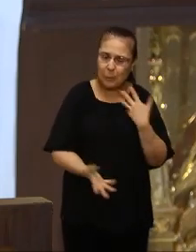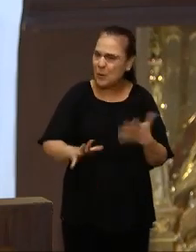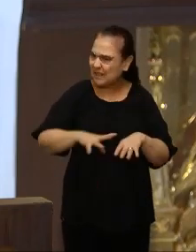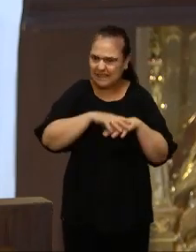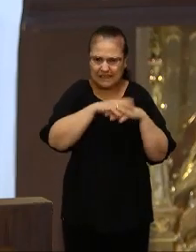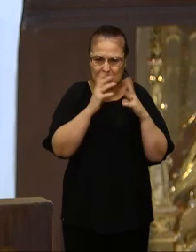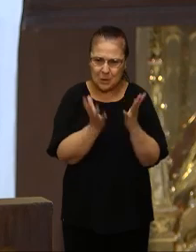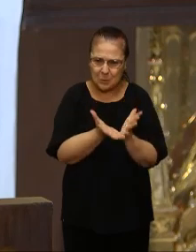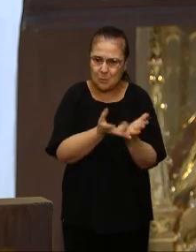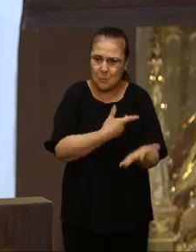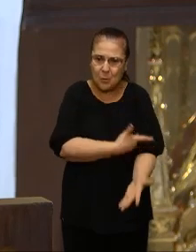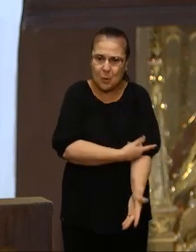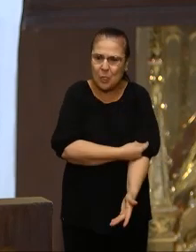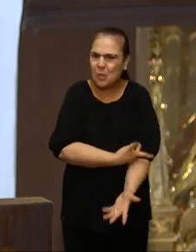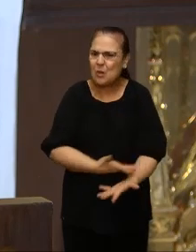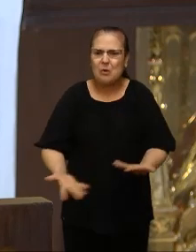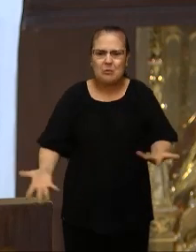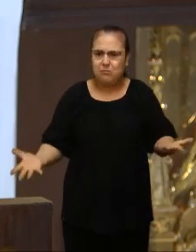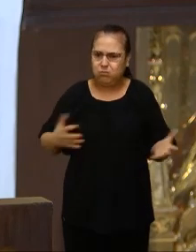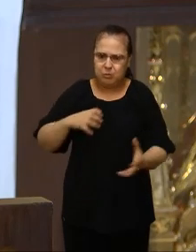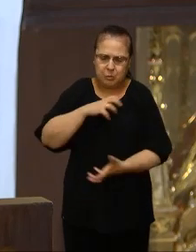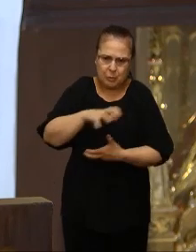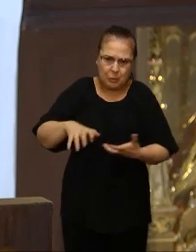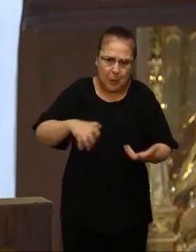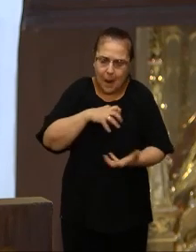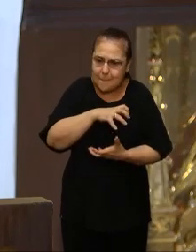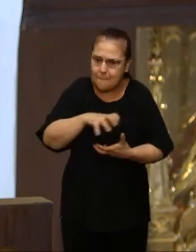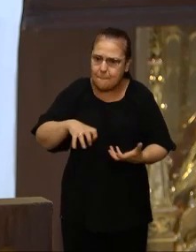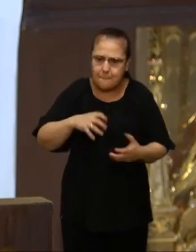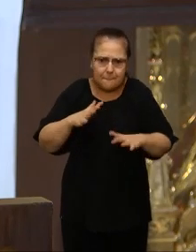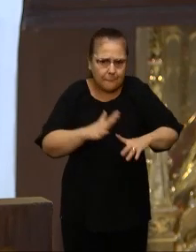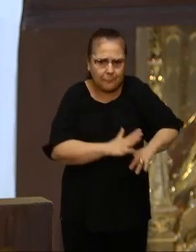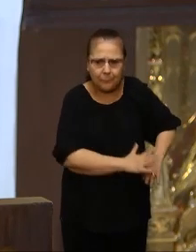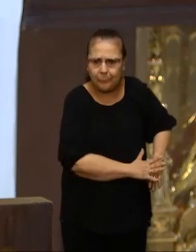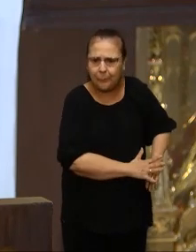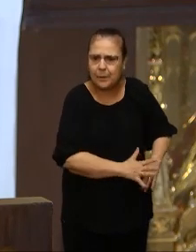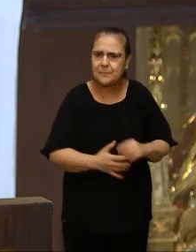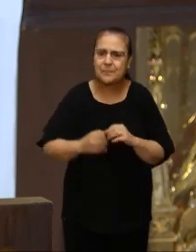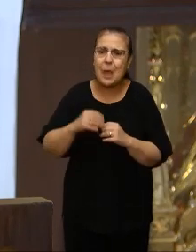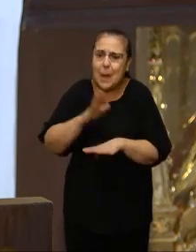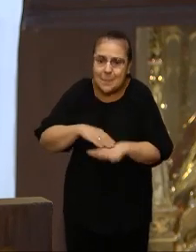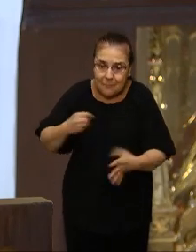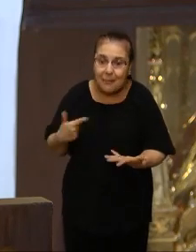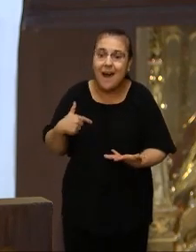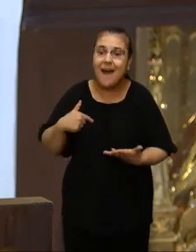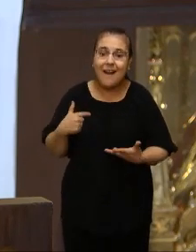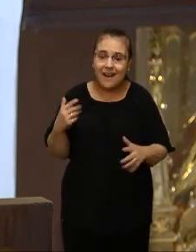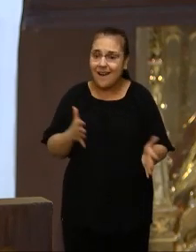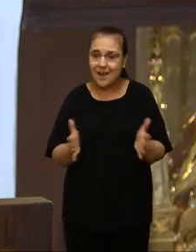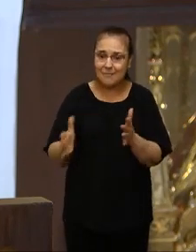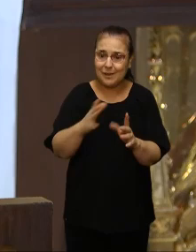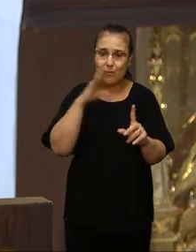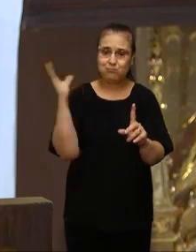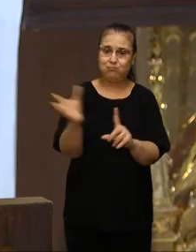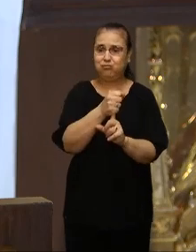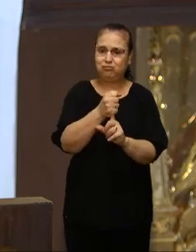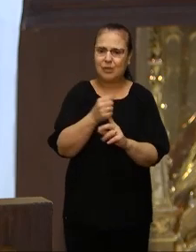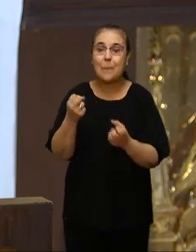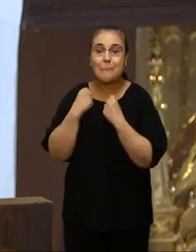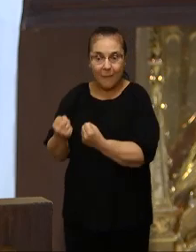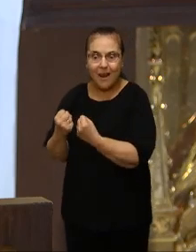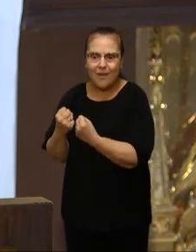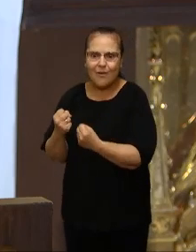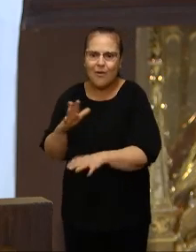la droga, de la delincuencia, de la marginación, de la miseria, para que hallen el camino y el valor necesario